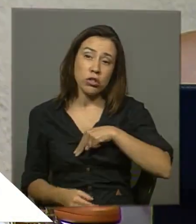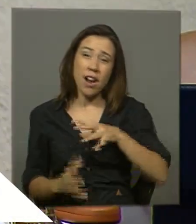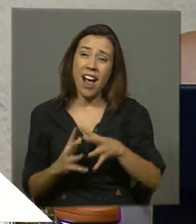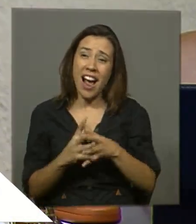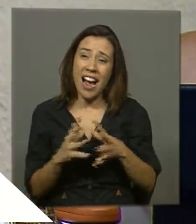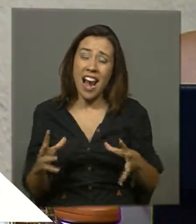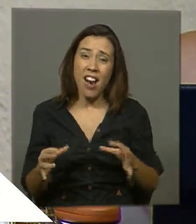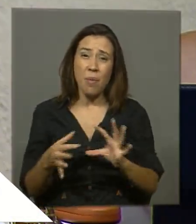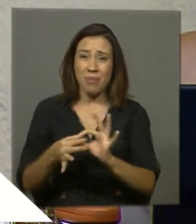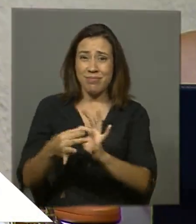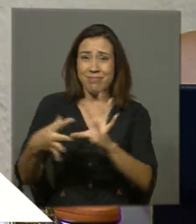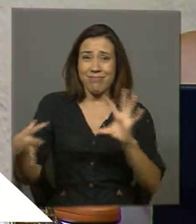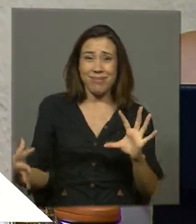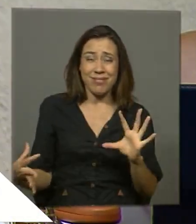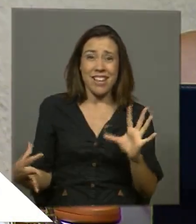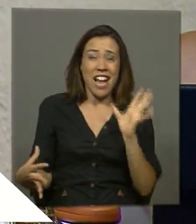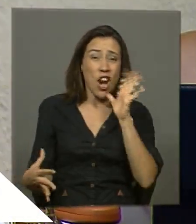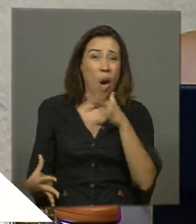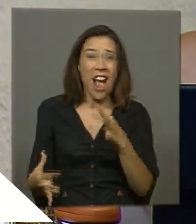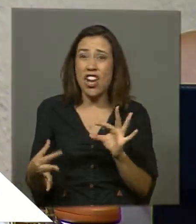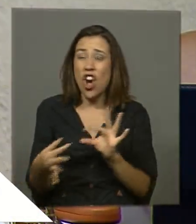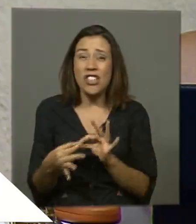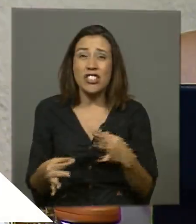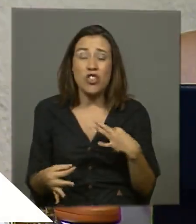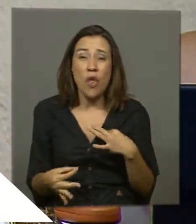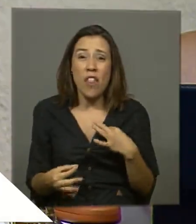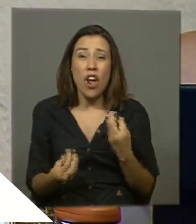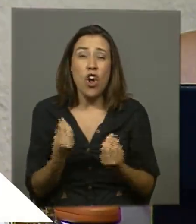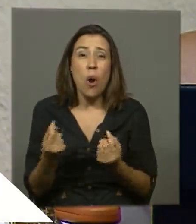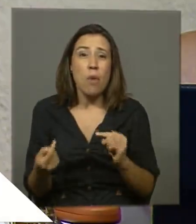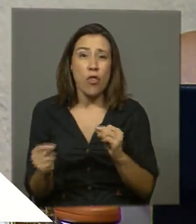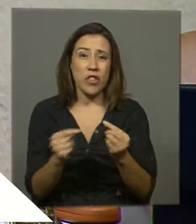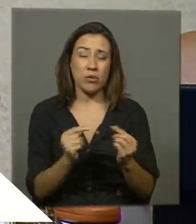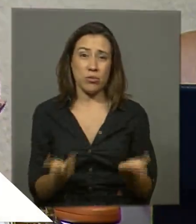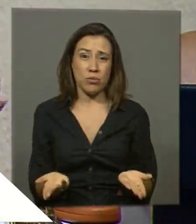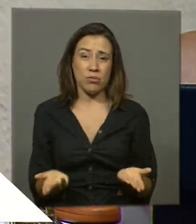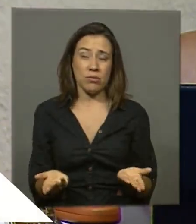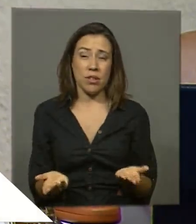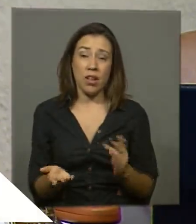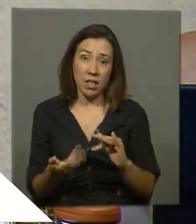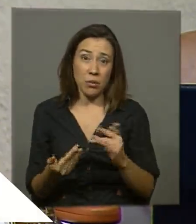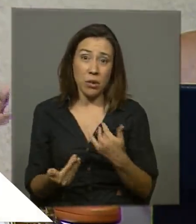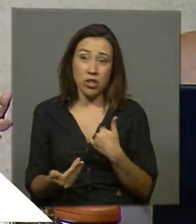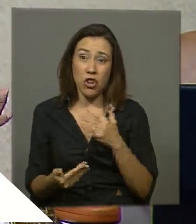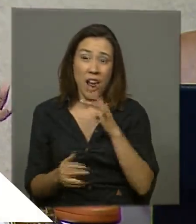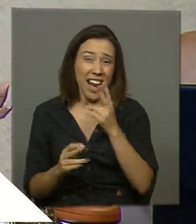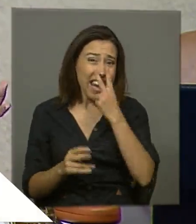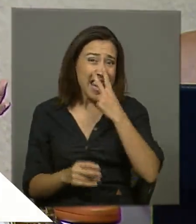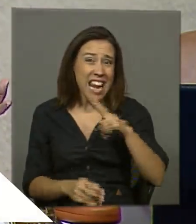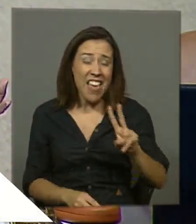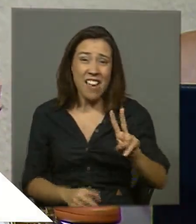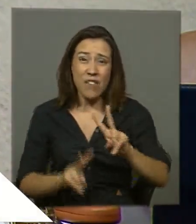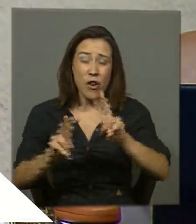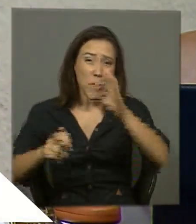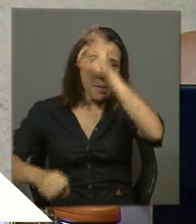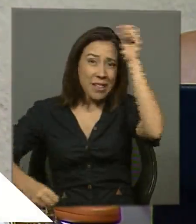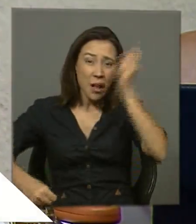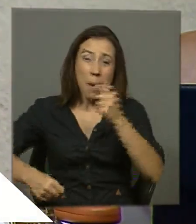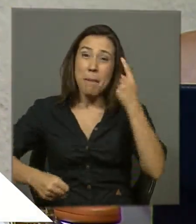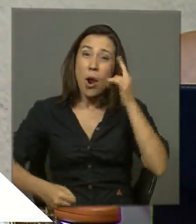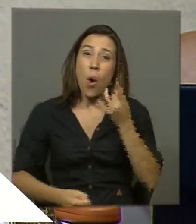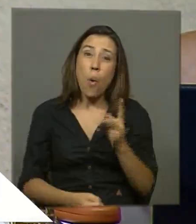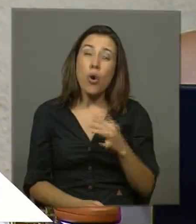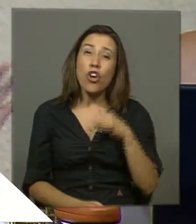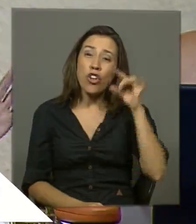tremenda desconexión que hoy día tenemos con la ciudadanía de la forma como estamos discutiendo y perdónenme yo no tengo nada que ver con la araucanía Pero lo